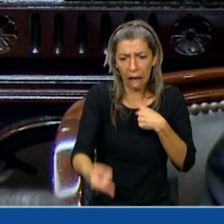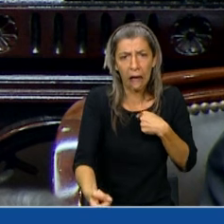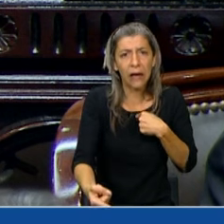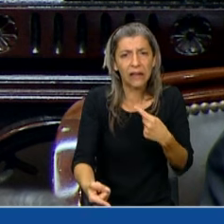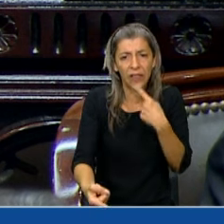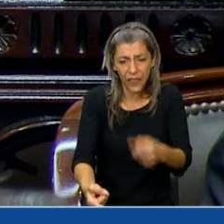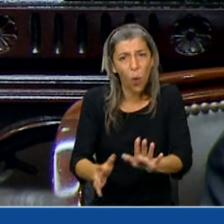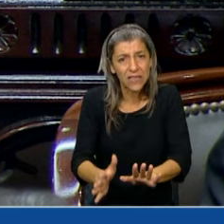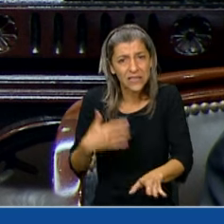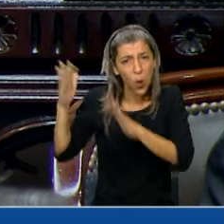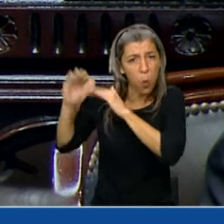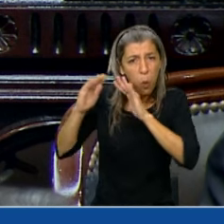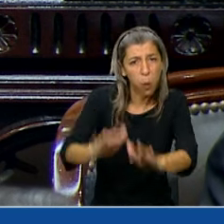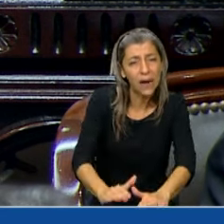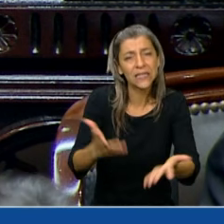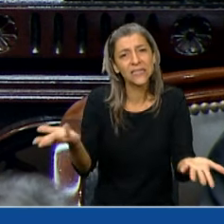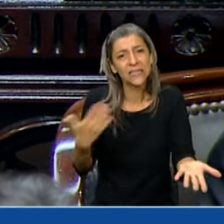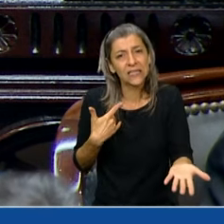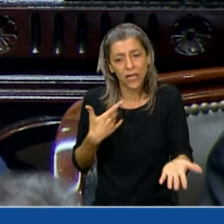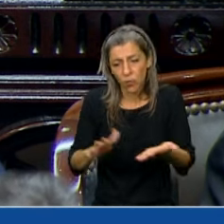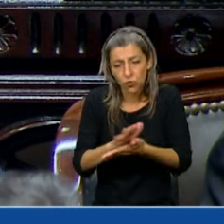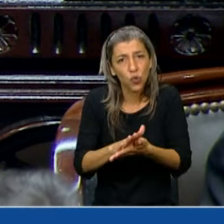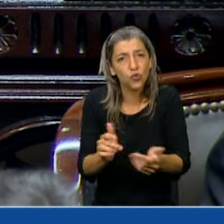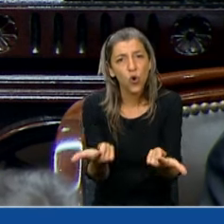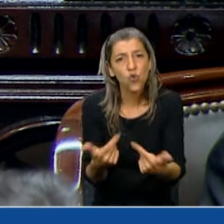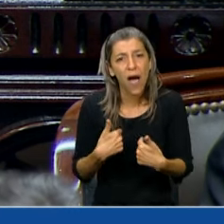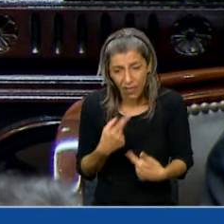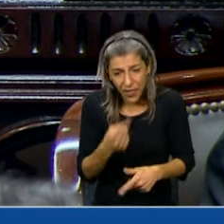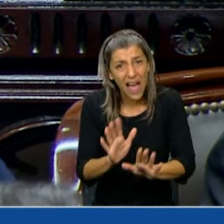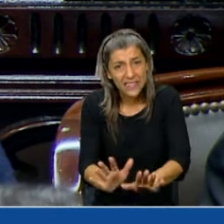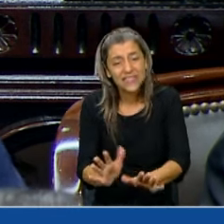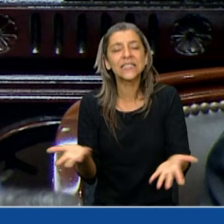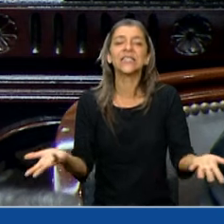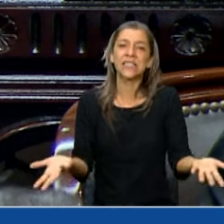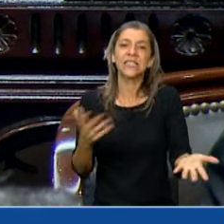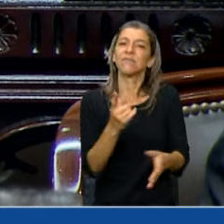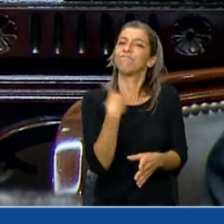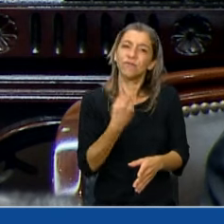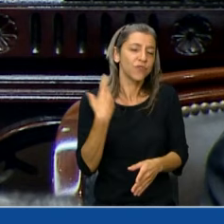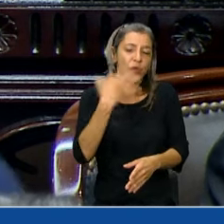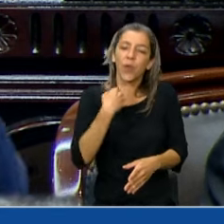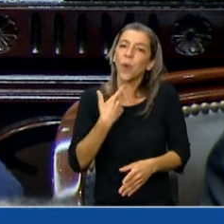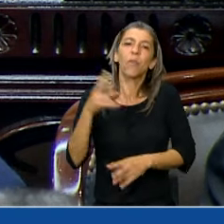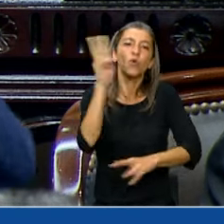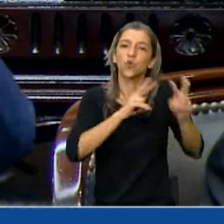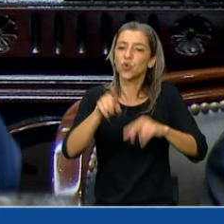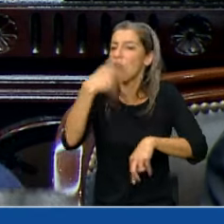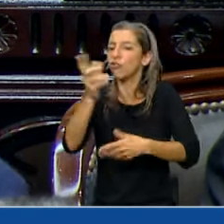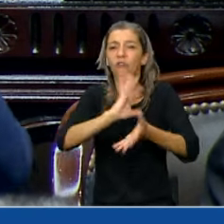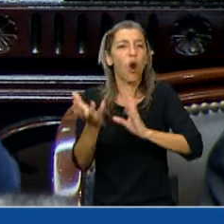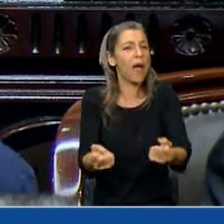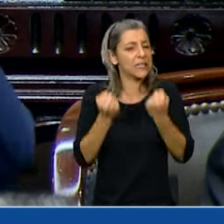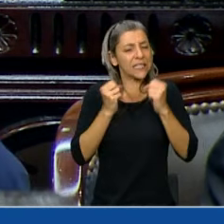pavada hagamos las cosas que van a cambiar nuestra Patria y dejémonos de mezquindades votemos y